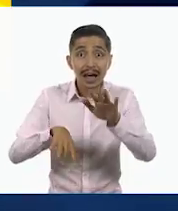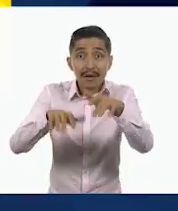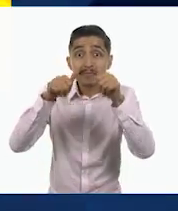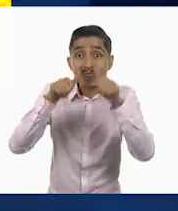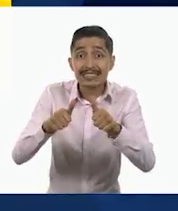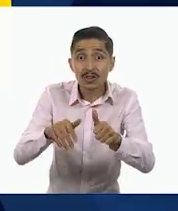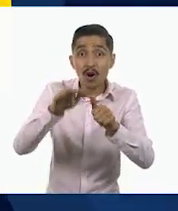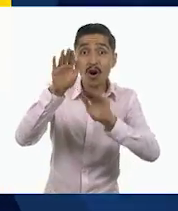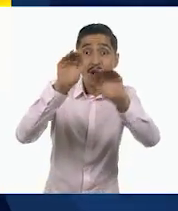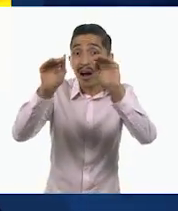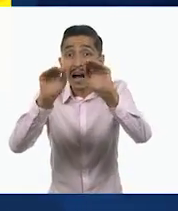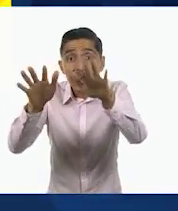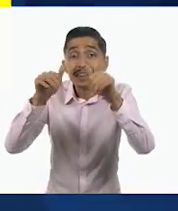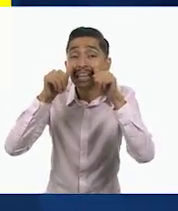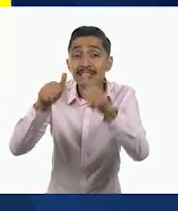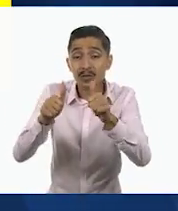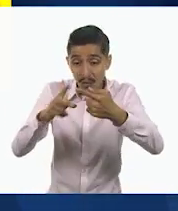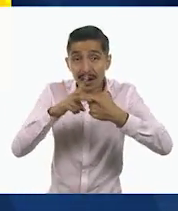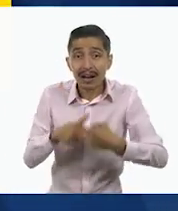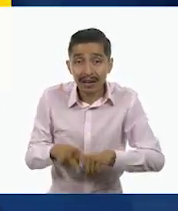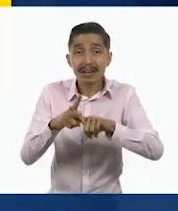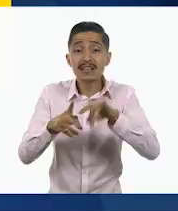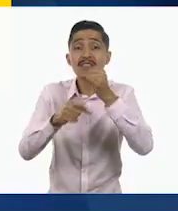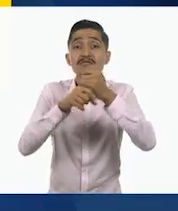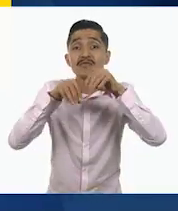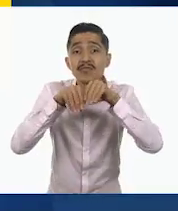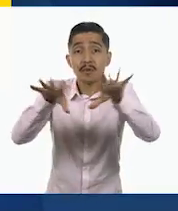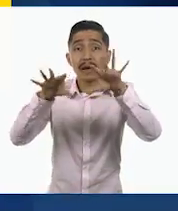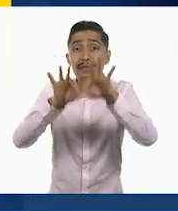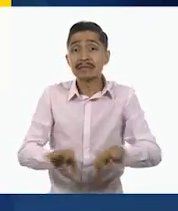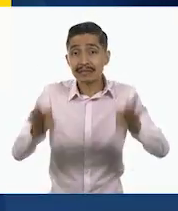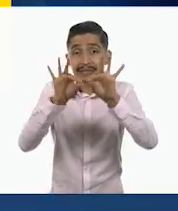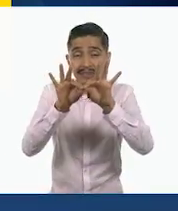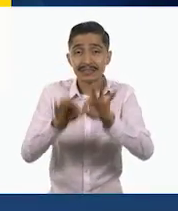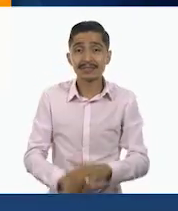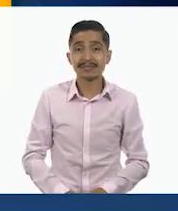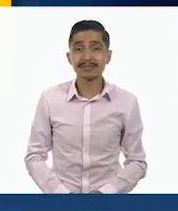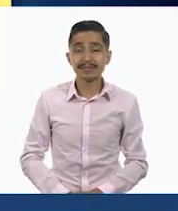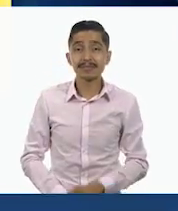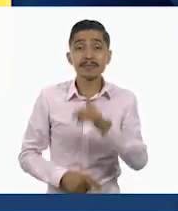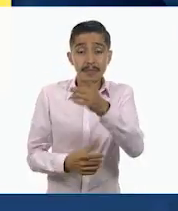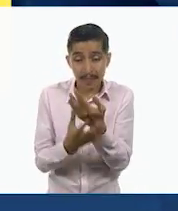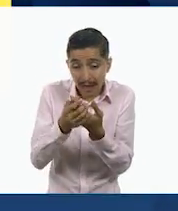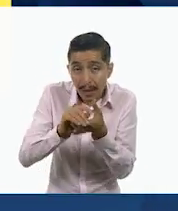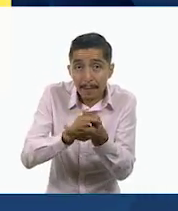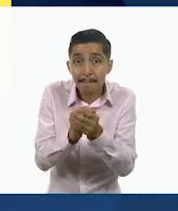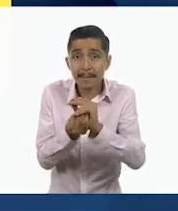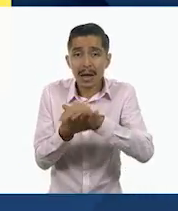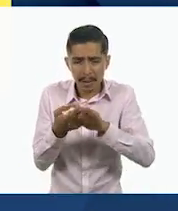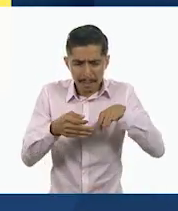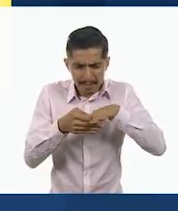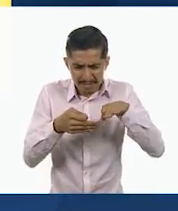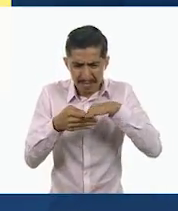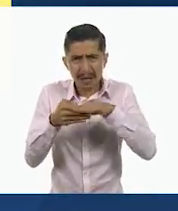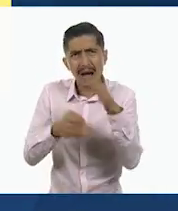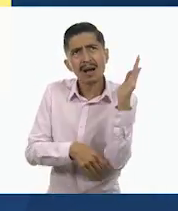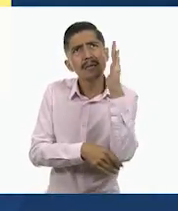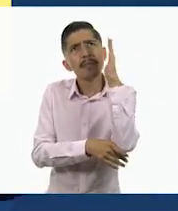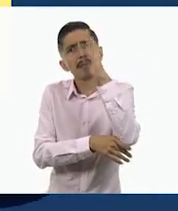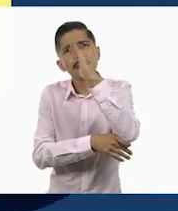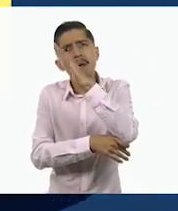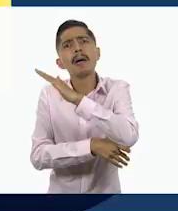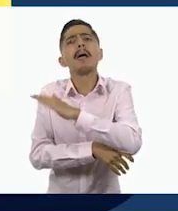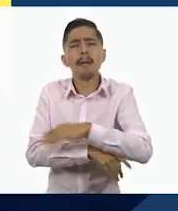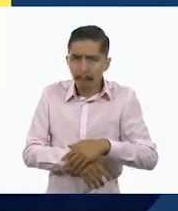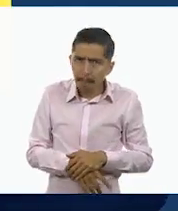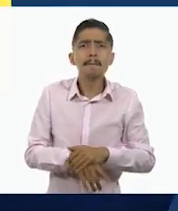¡Atención! ¡Atención! A continuación, información importante. Lavarnos las manos varias veces al día es